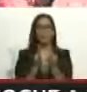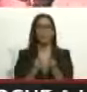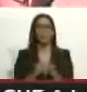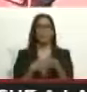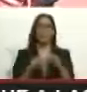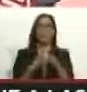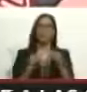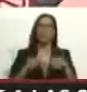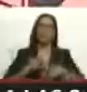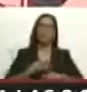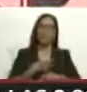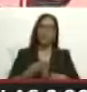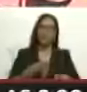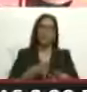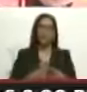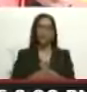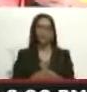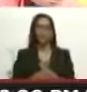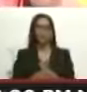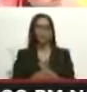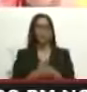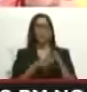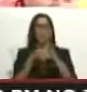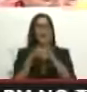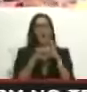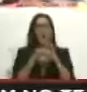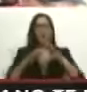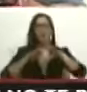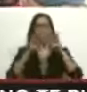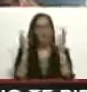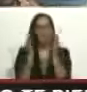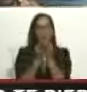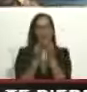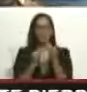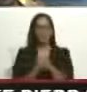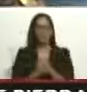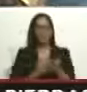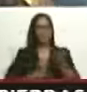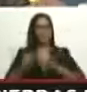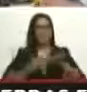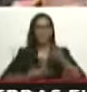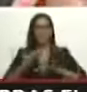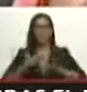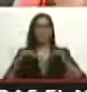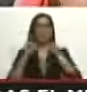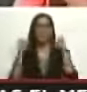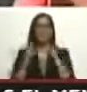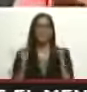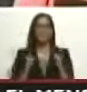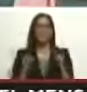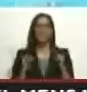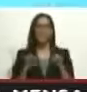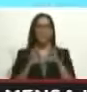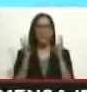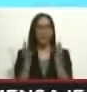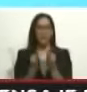todo el deseo de unión familiar, de compartir, de felicidad familiar.